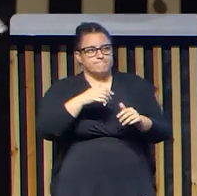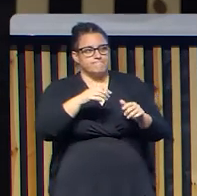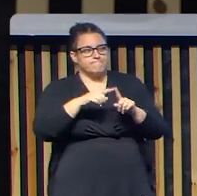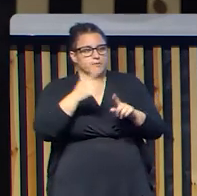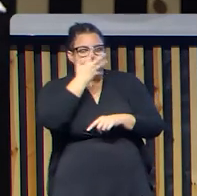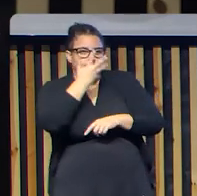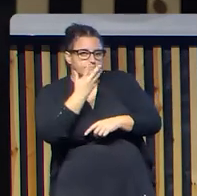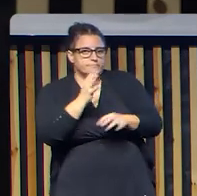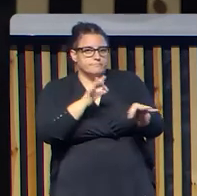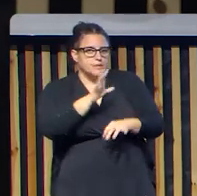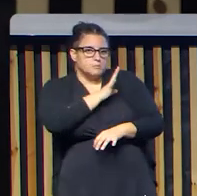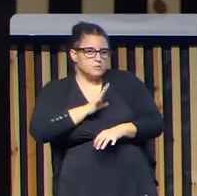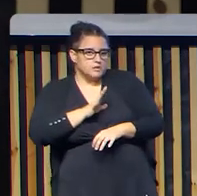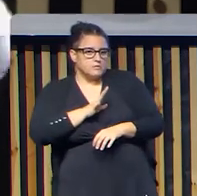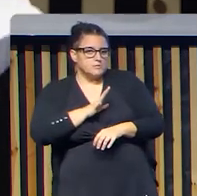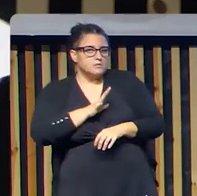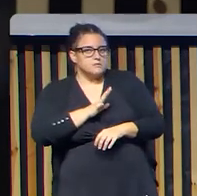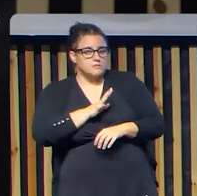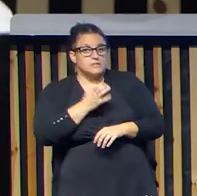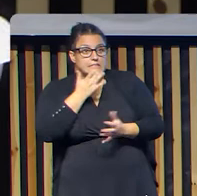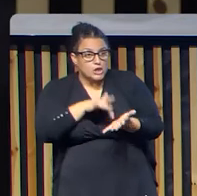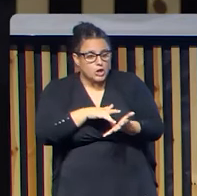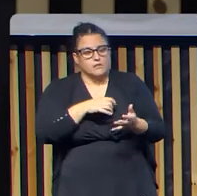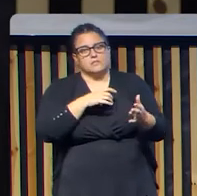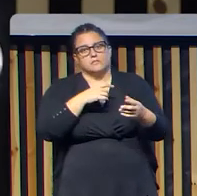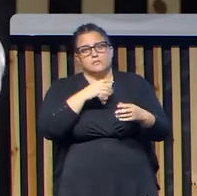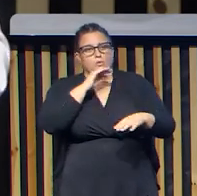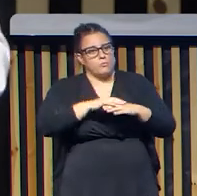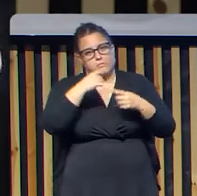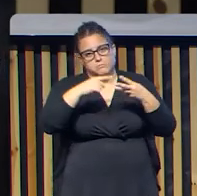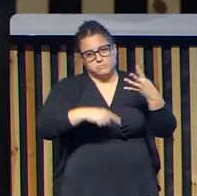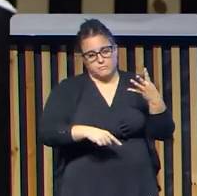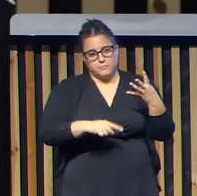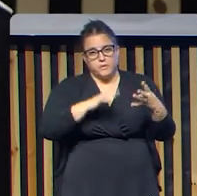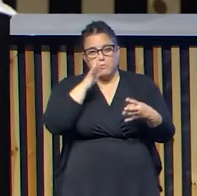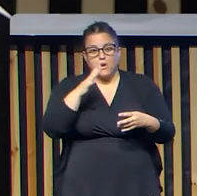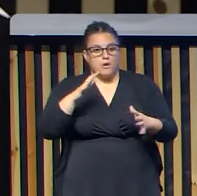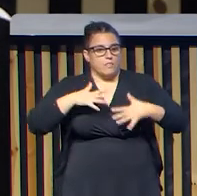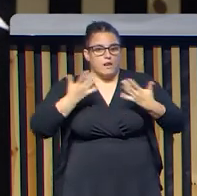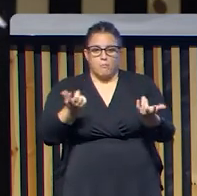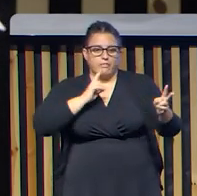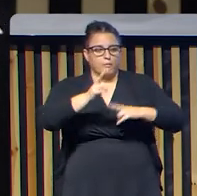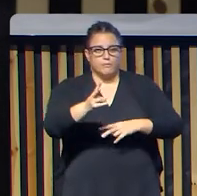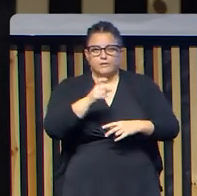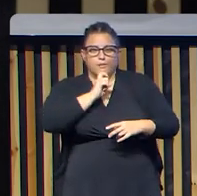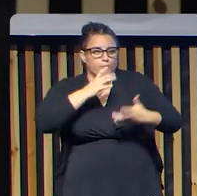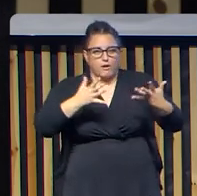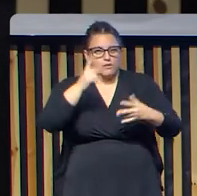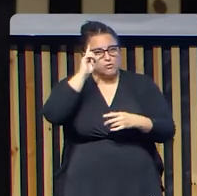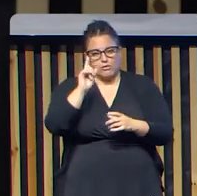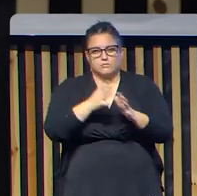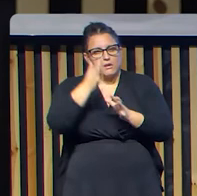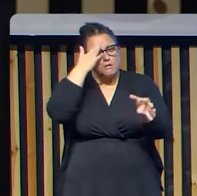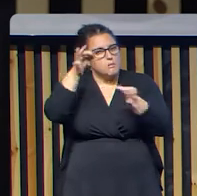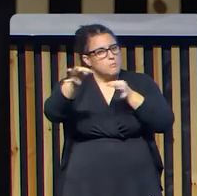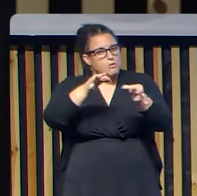no se puede hacer esto de manera espontánea de un día para otro sino que tenían un protocolo muy bien